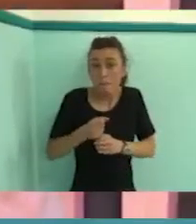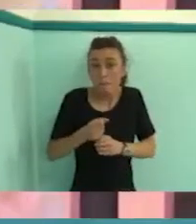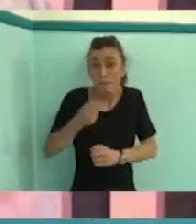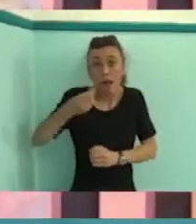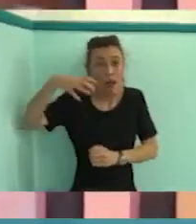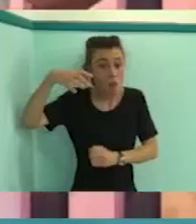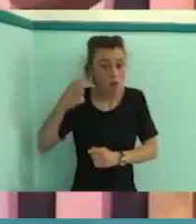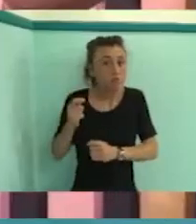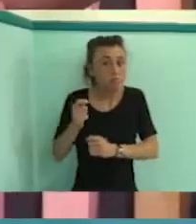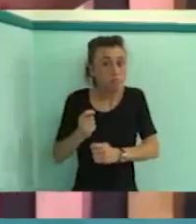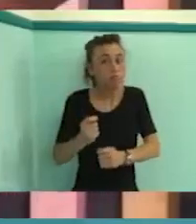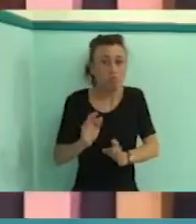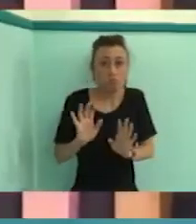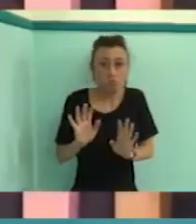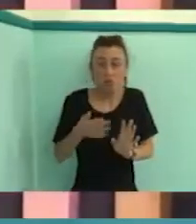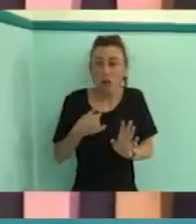hermosoniños